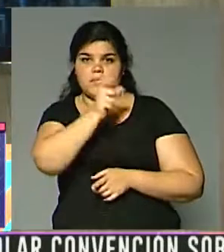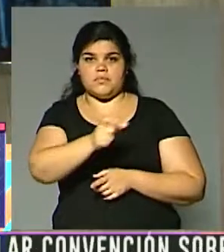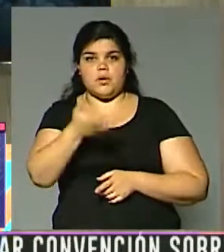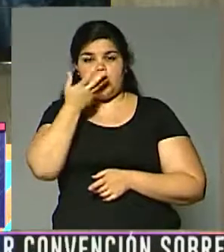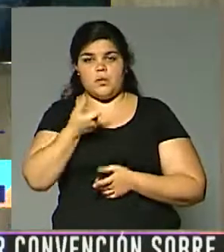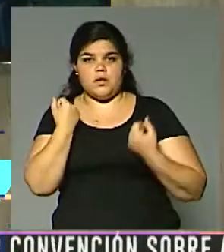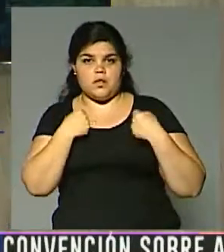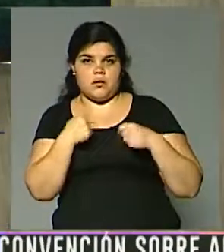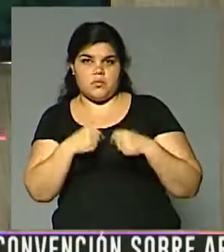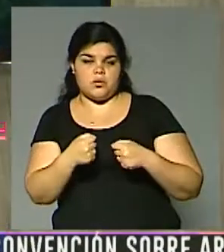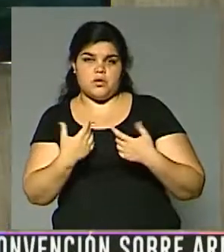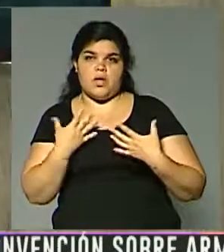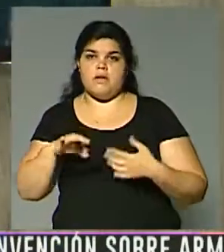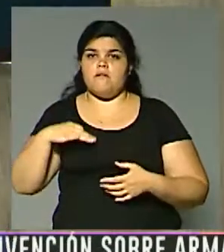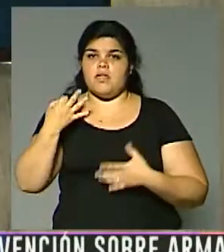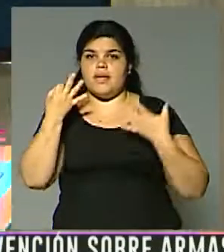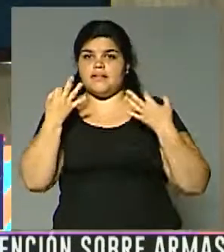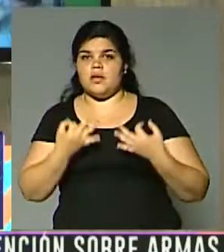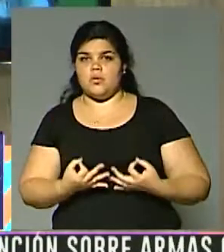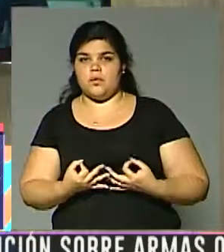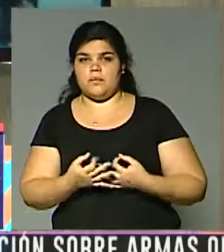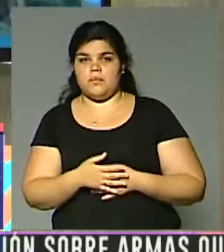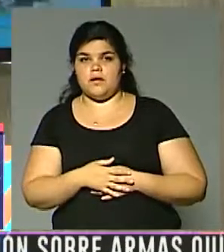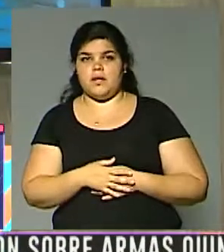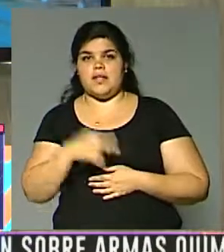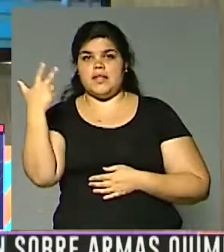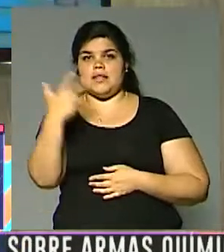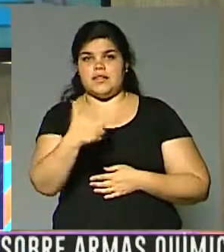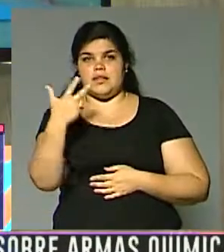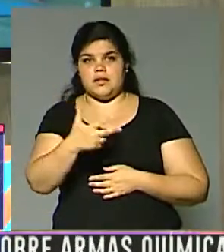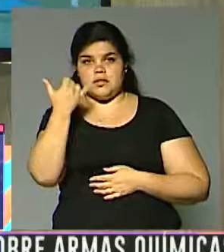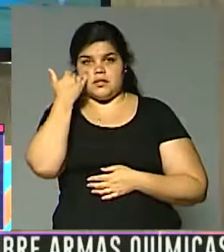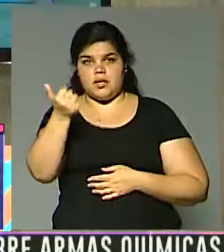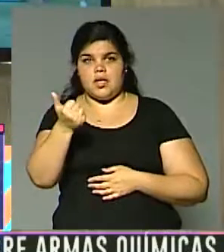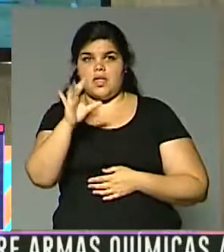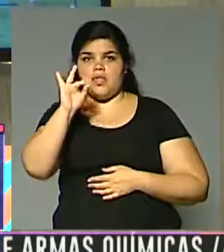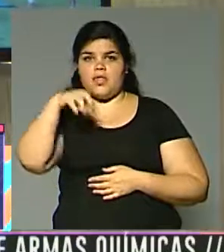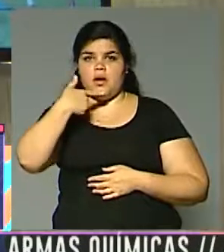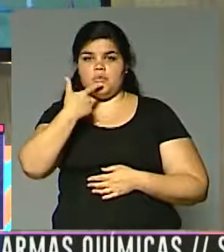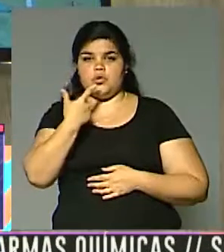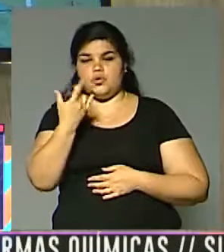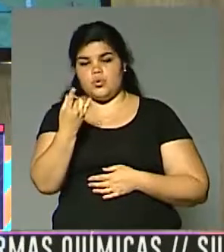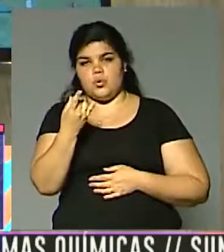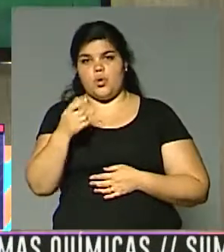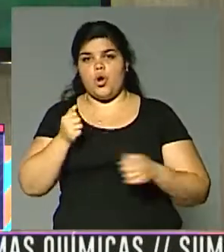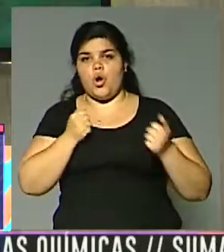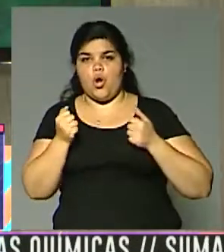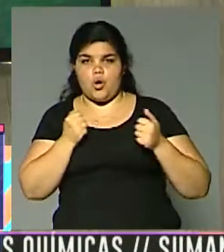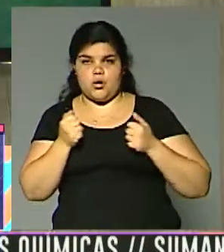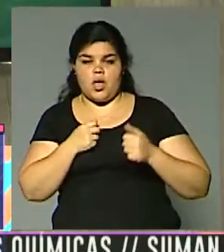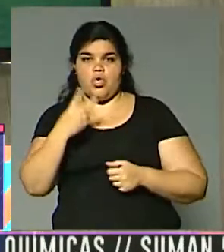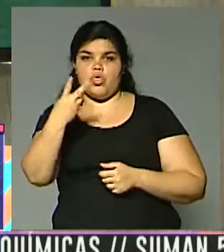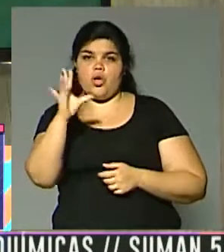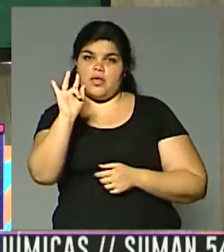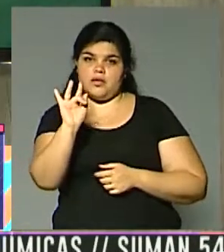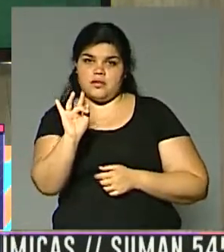deporte o la vida saludable porque llega la tercera edición de danzoo corre el 2 de diciembre allí el que le